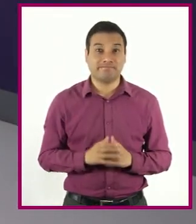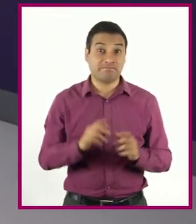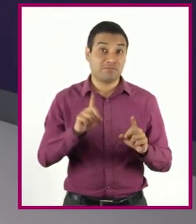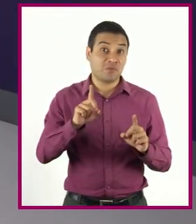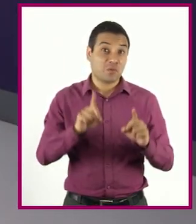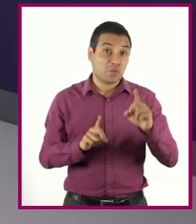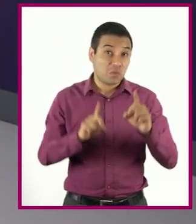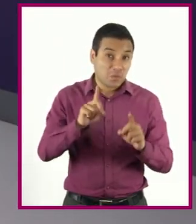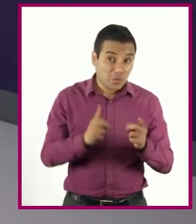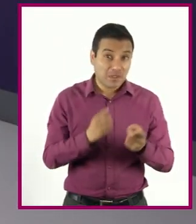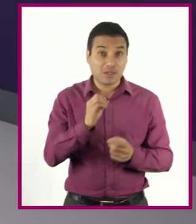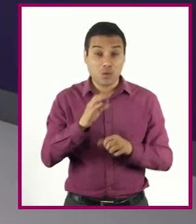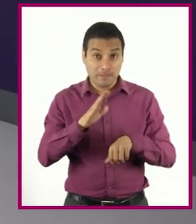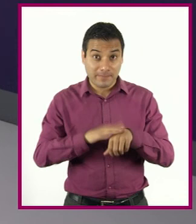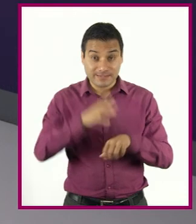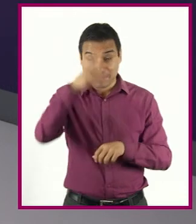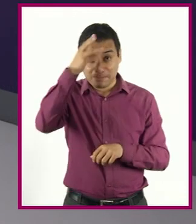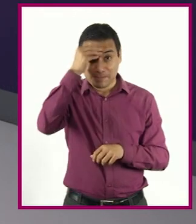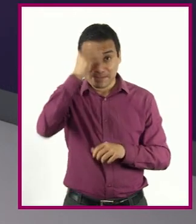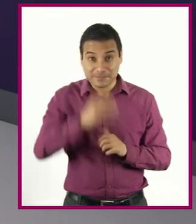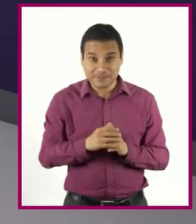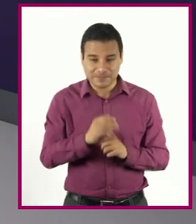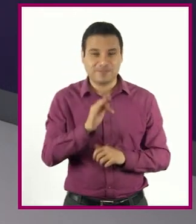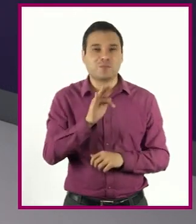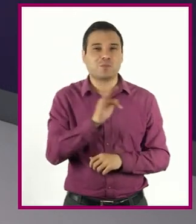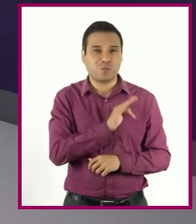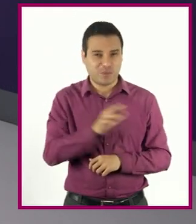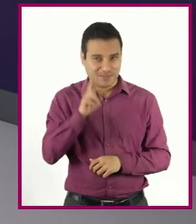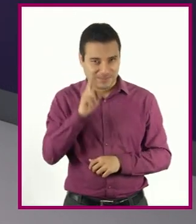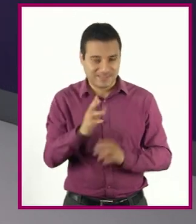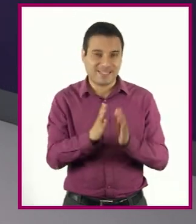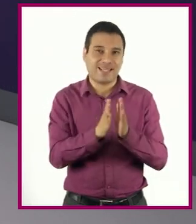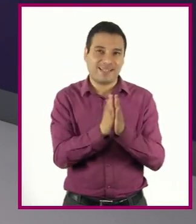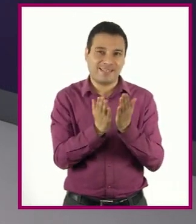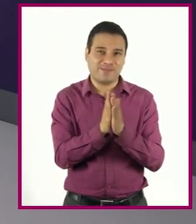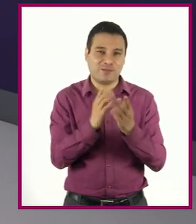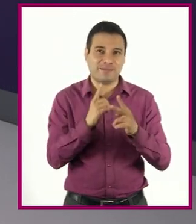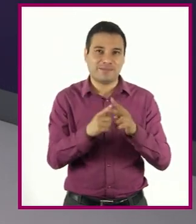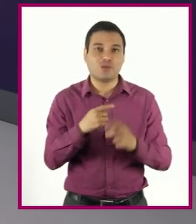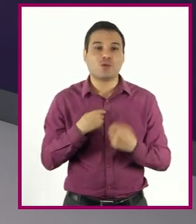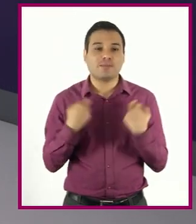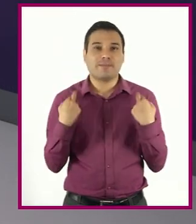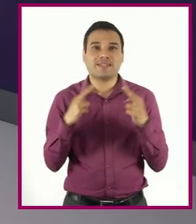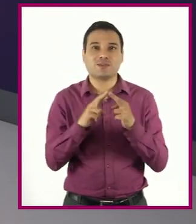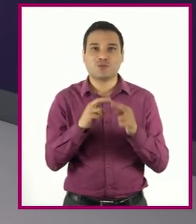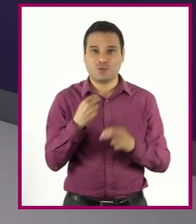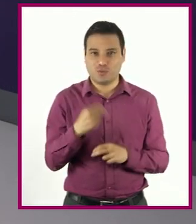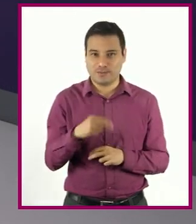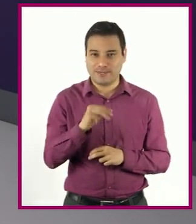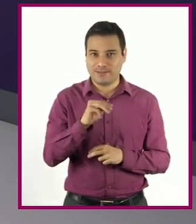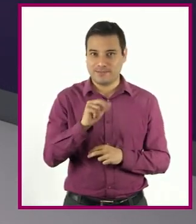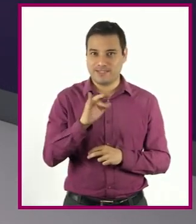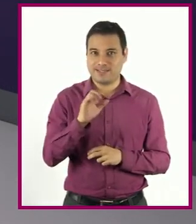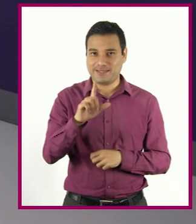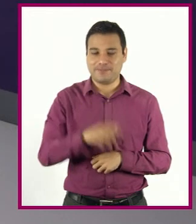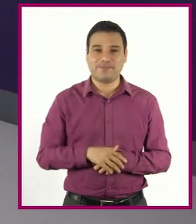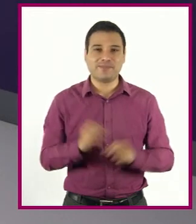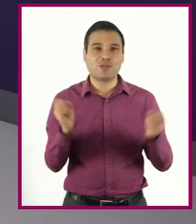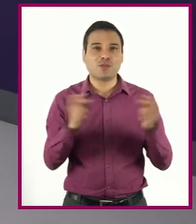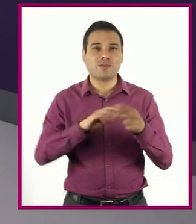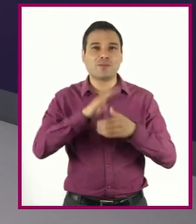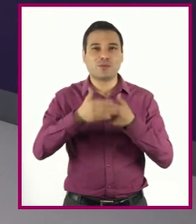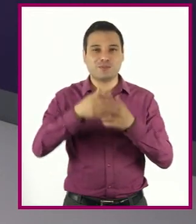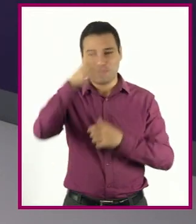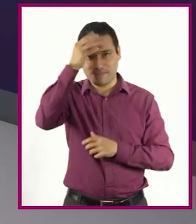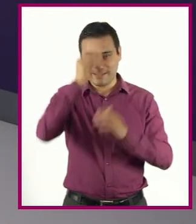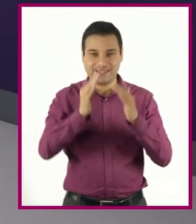o ejercitar lo aprendido, se pueden apoyar en su libro de texto. Soy el maestro Marcial Rivera y nos seguimos viendo aquí, en